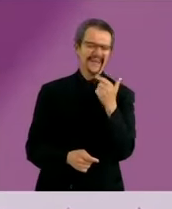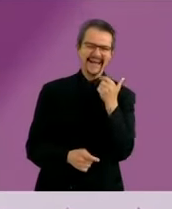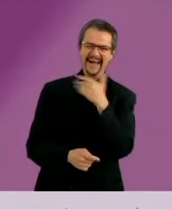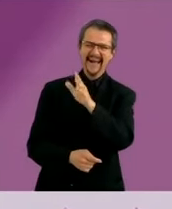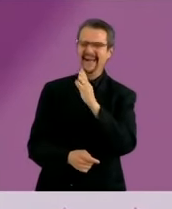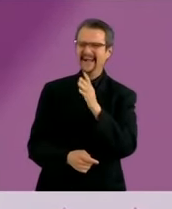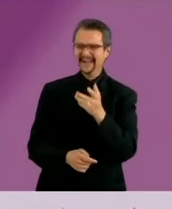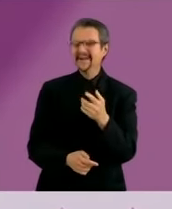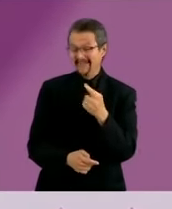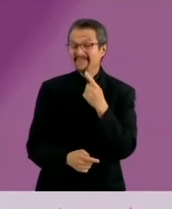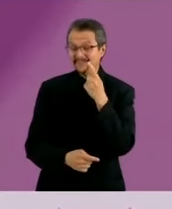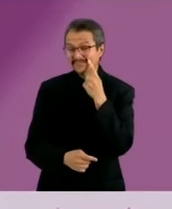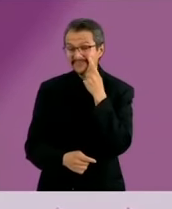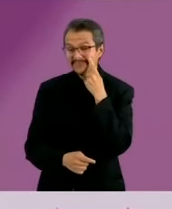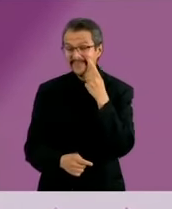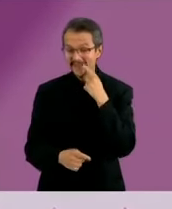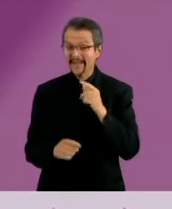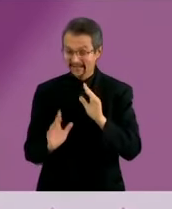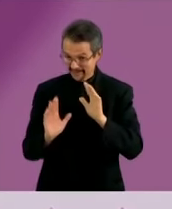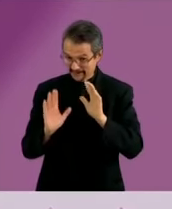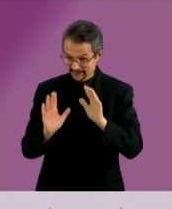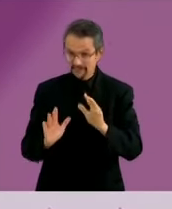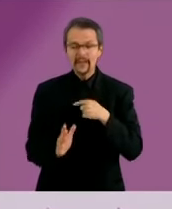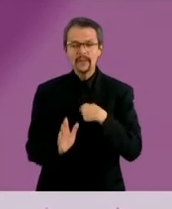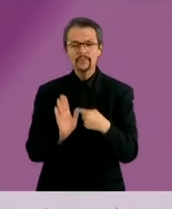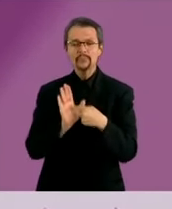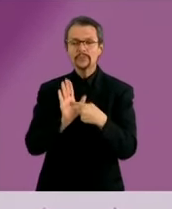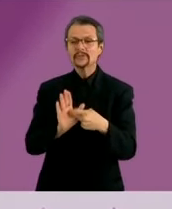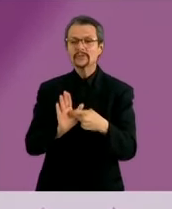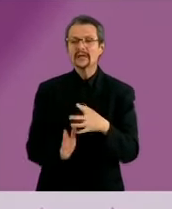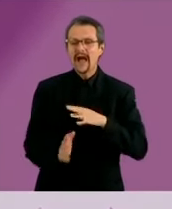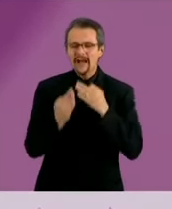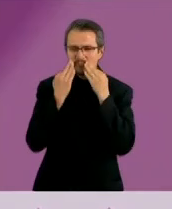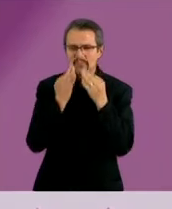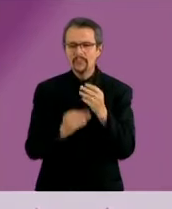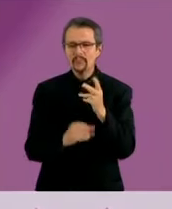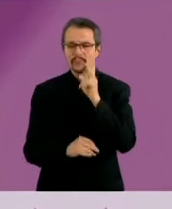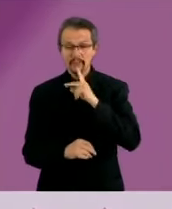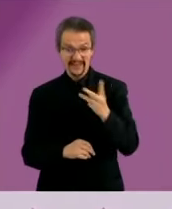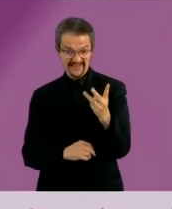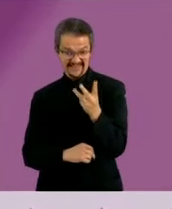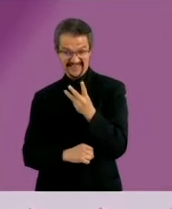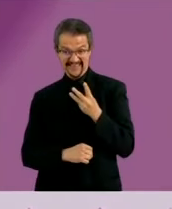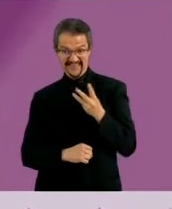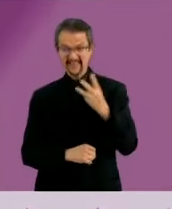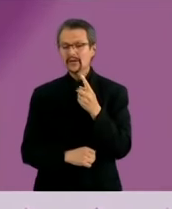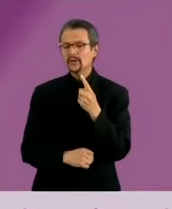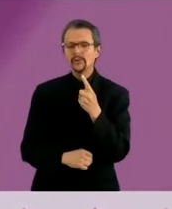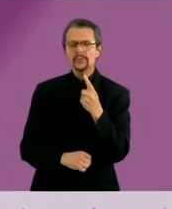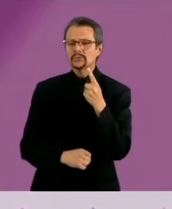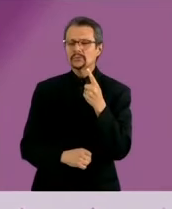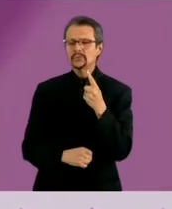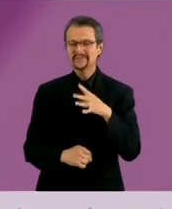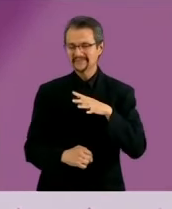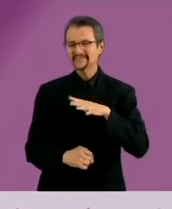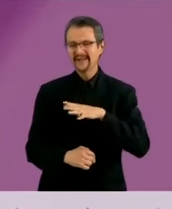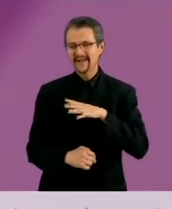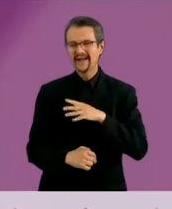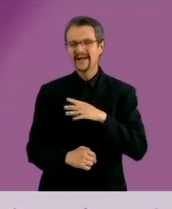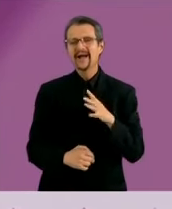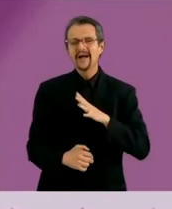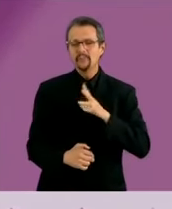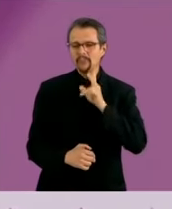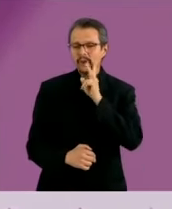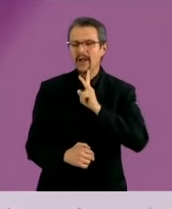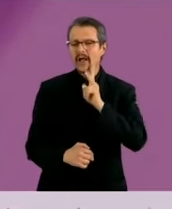ir por los resultados, porque de los 3 que estamos aquí, la única que tiene resultados en transparencia y